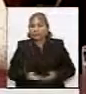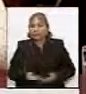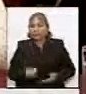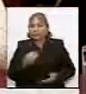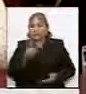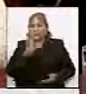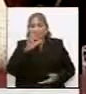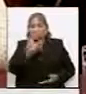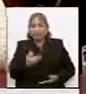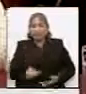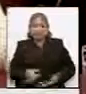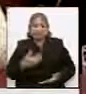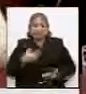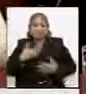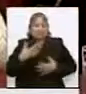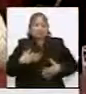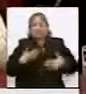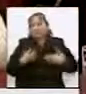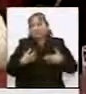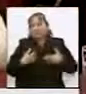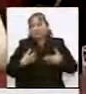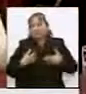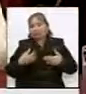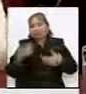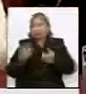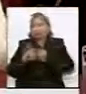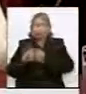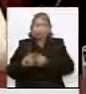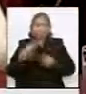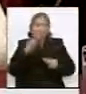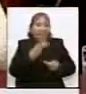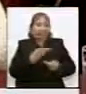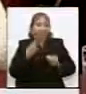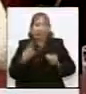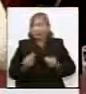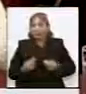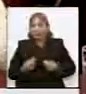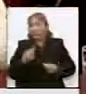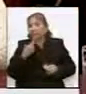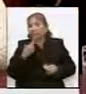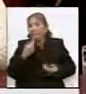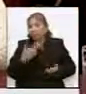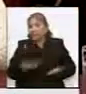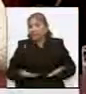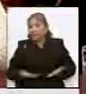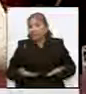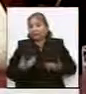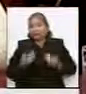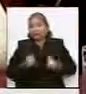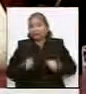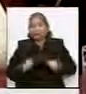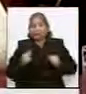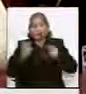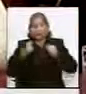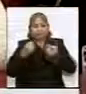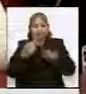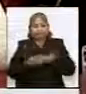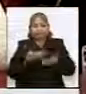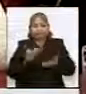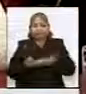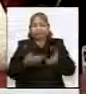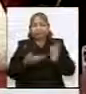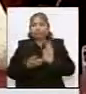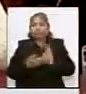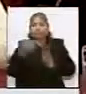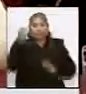su condición, por si tuvo una pareja o dos, sino tratar de rebatir los argumentos y